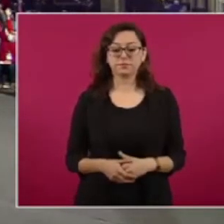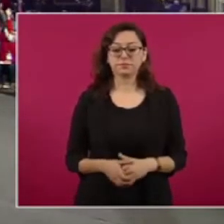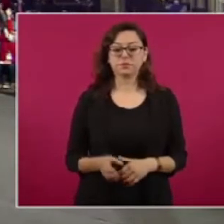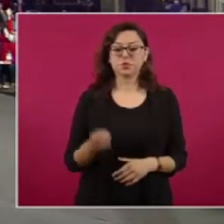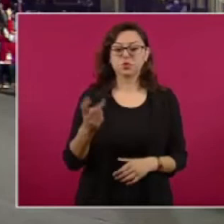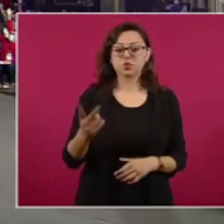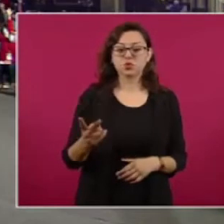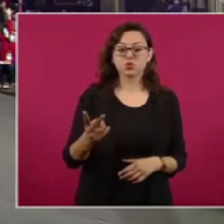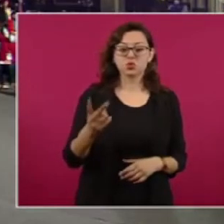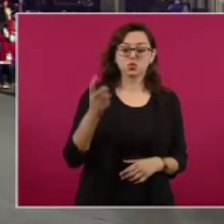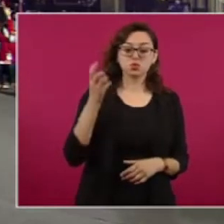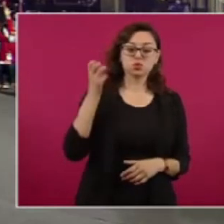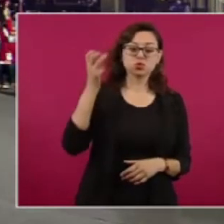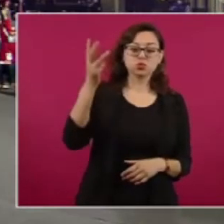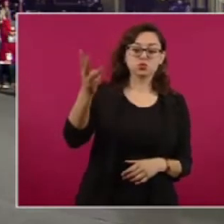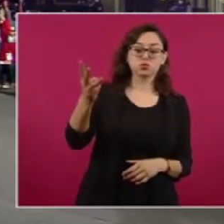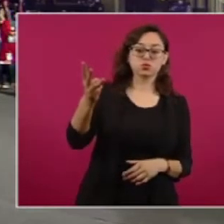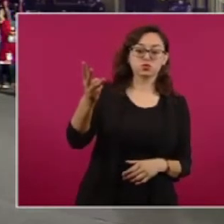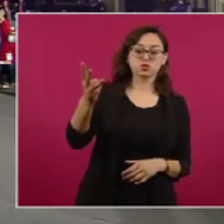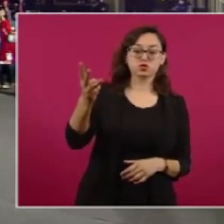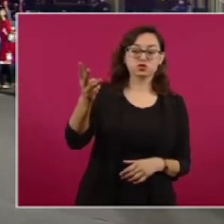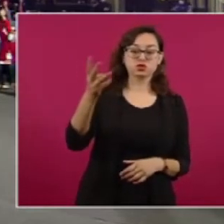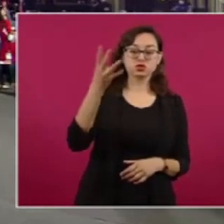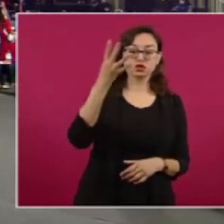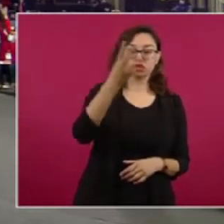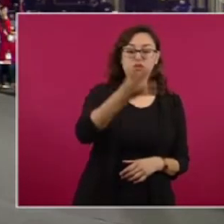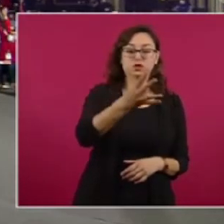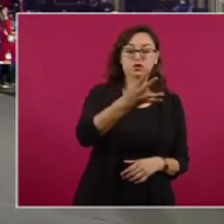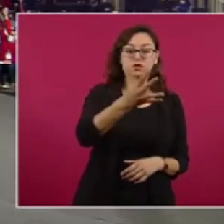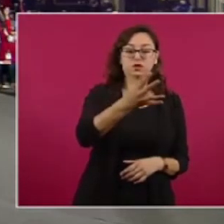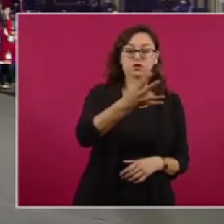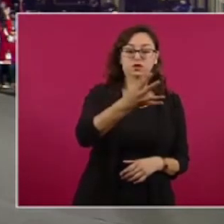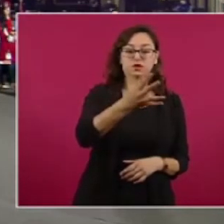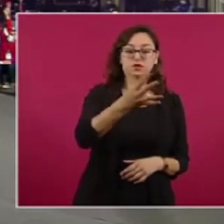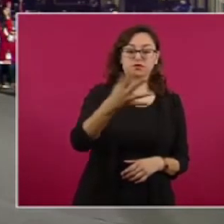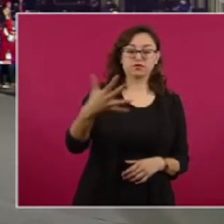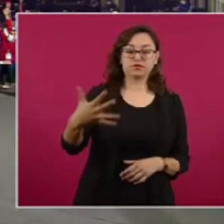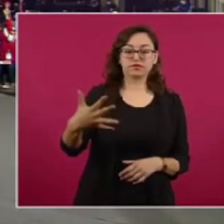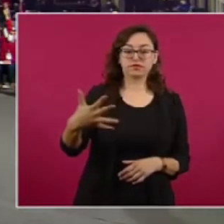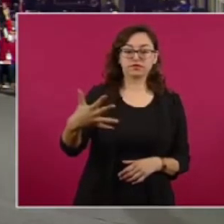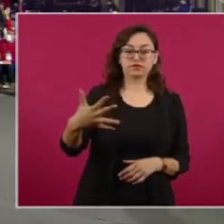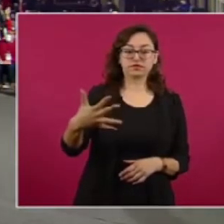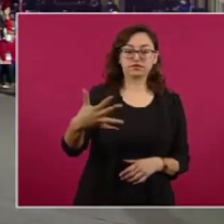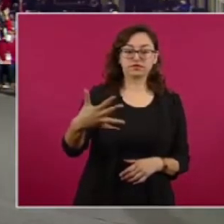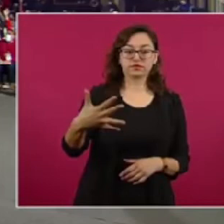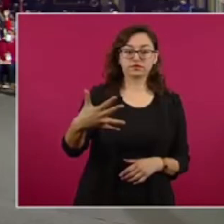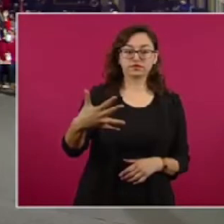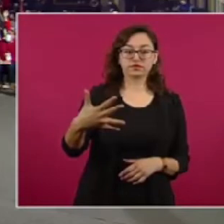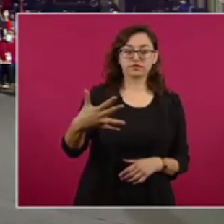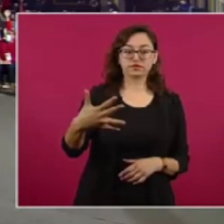Atrás, 3. 4. 5.